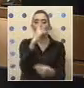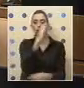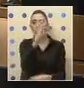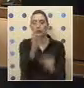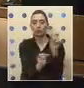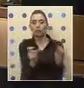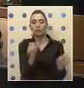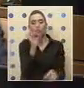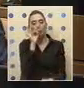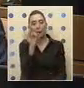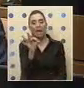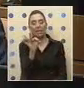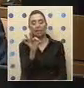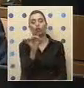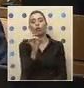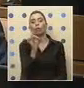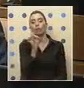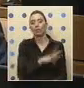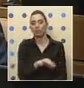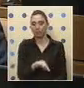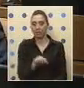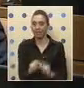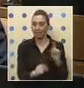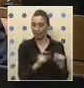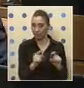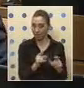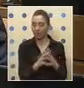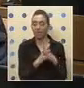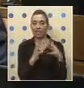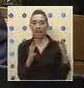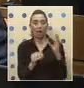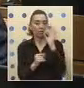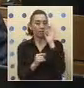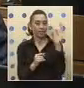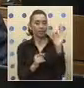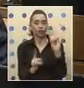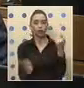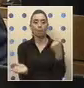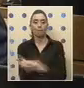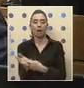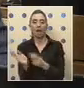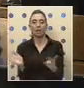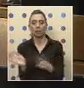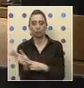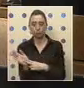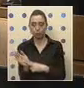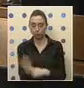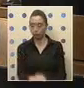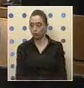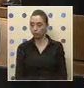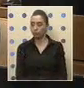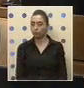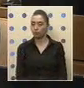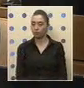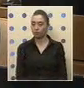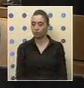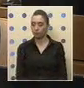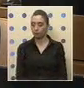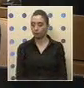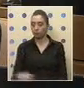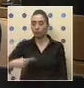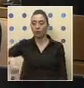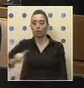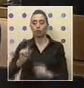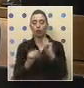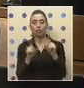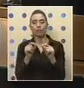Chile. Eso es lo que se defiende: que las grandes riquezas no paguen impuestos. No están dispuestos a defender